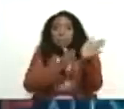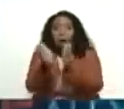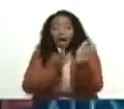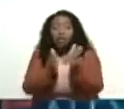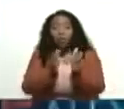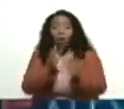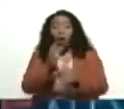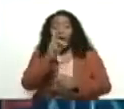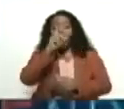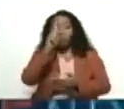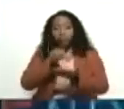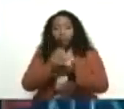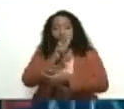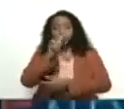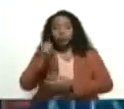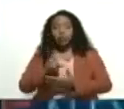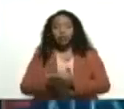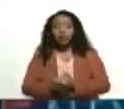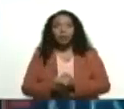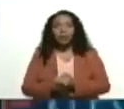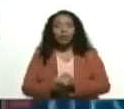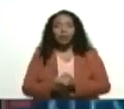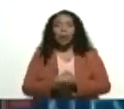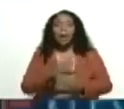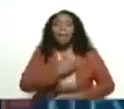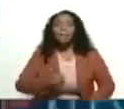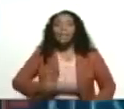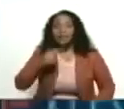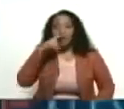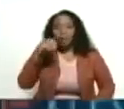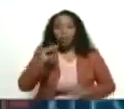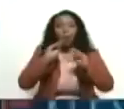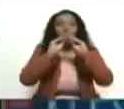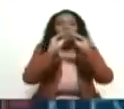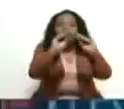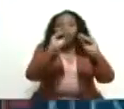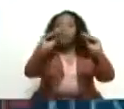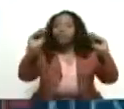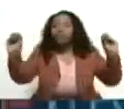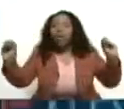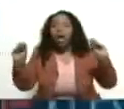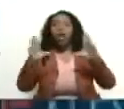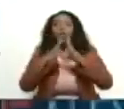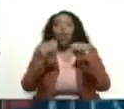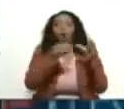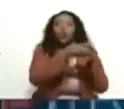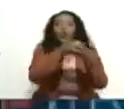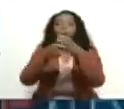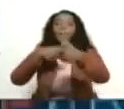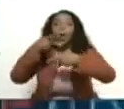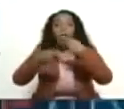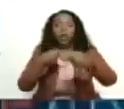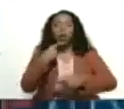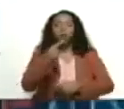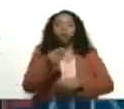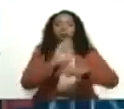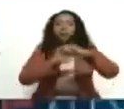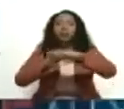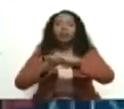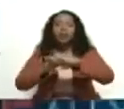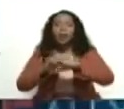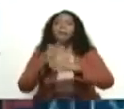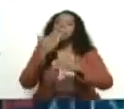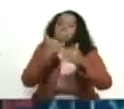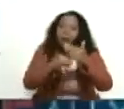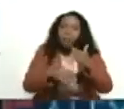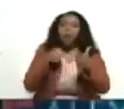año 2020, el presidente Maduro los convocó a todos los sectores políticos y les dijo: